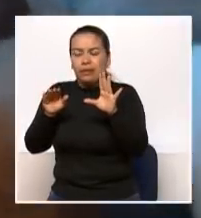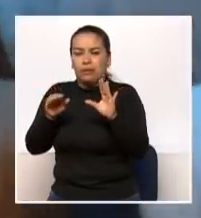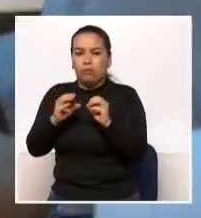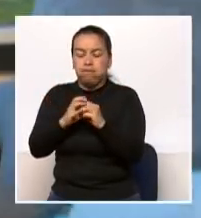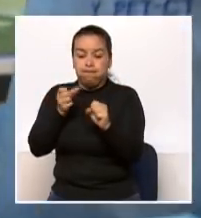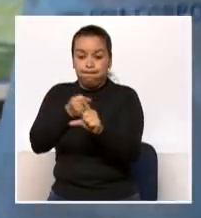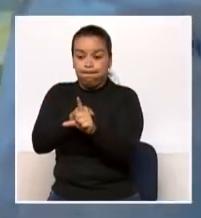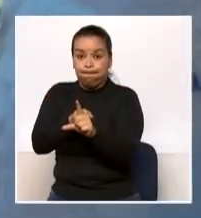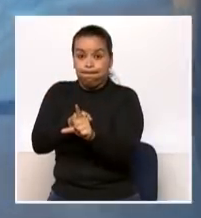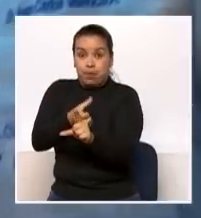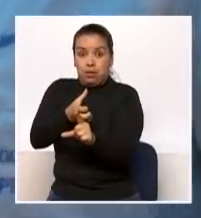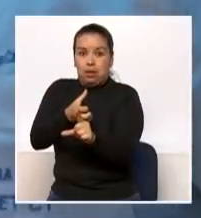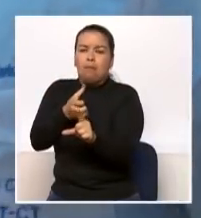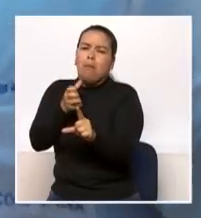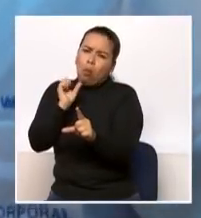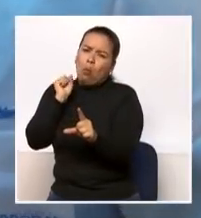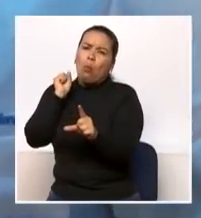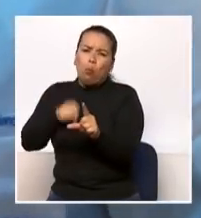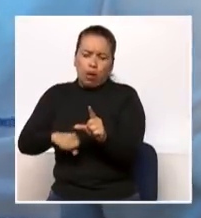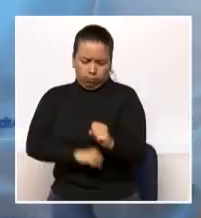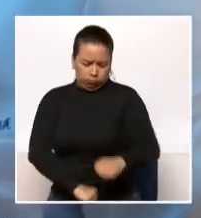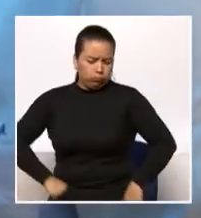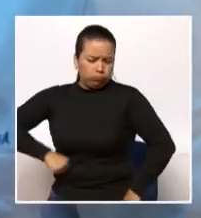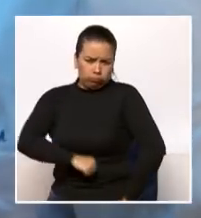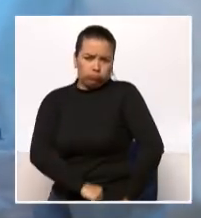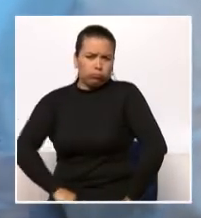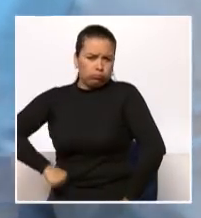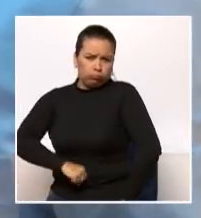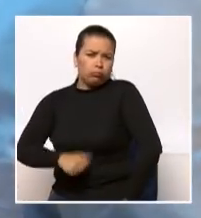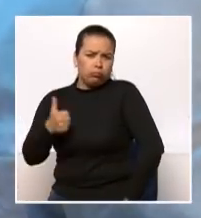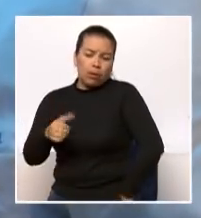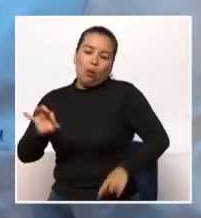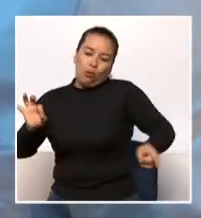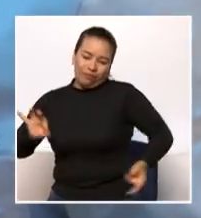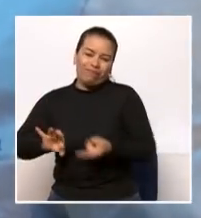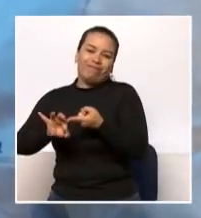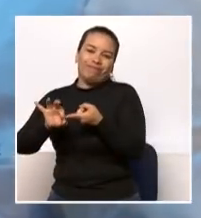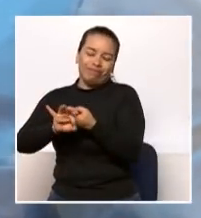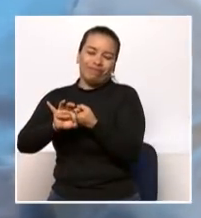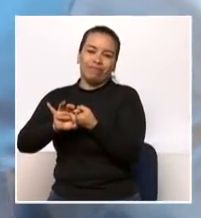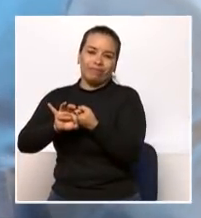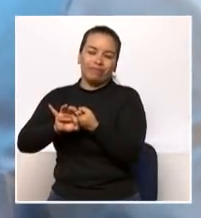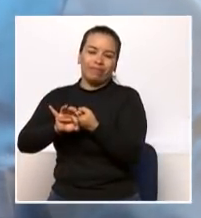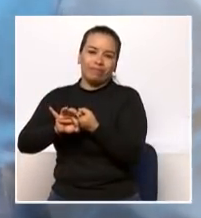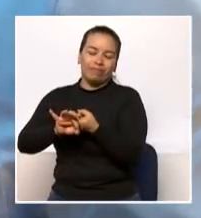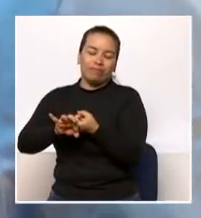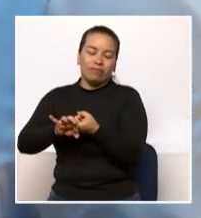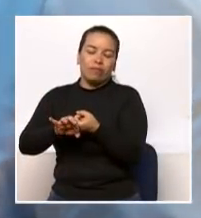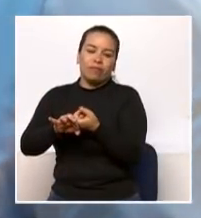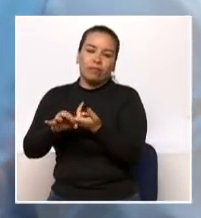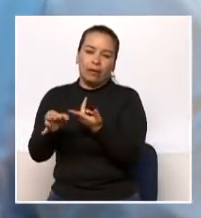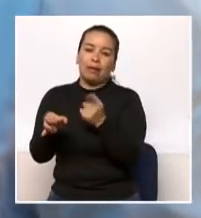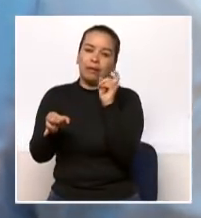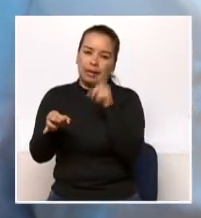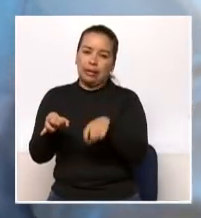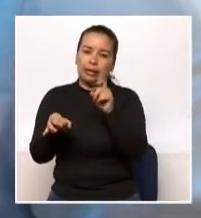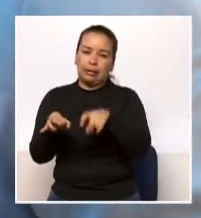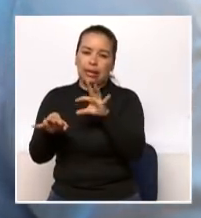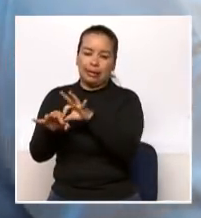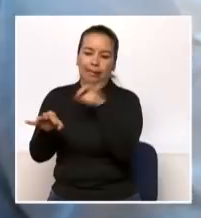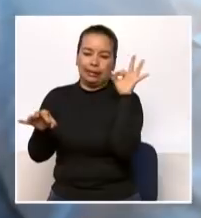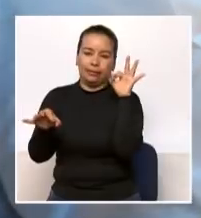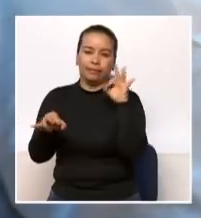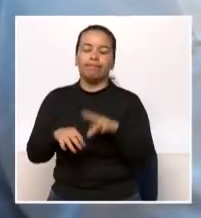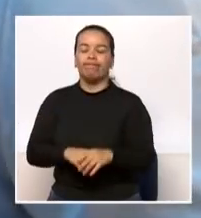próstata y similares, pues lo que se puede hacer es esto, hacer la ecografía transrectal, y obviamente encontrando un PSA elevado hay que hacer la biopsia